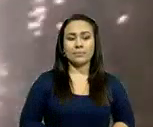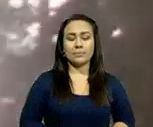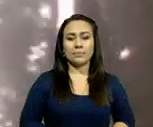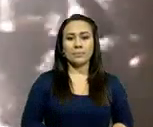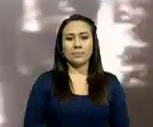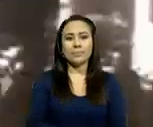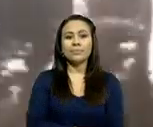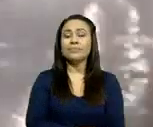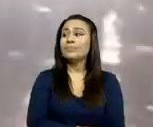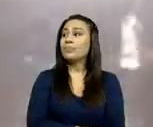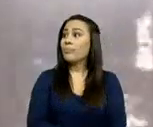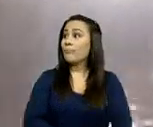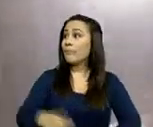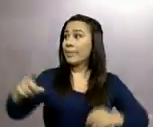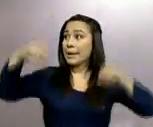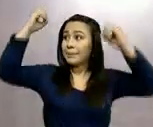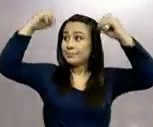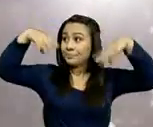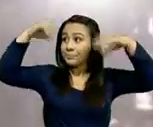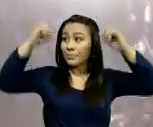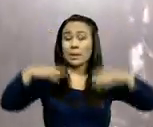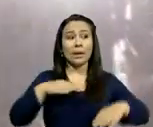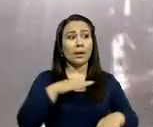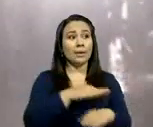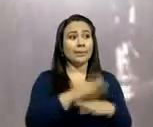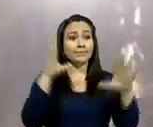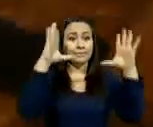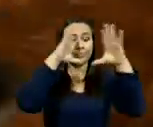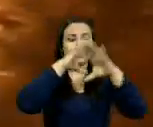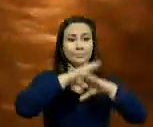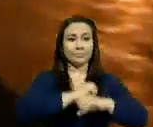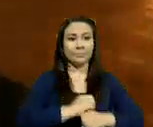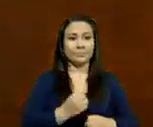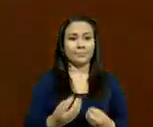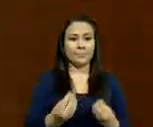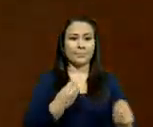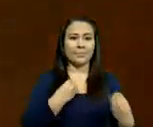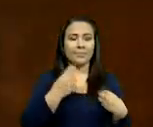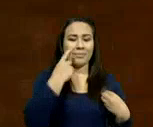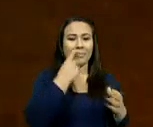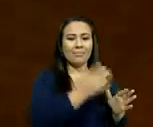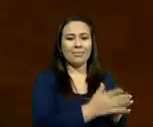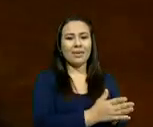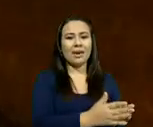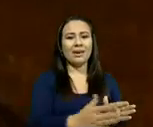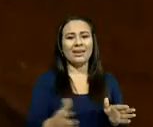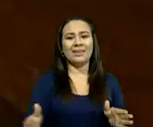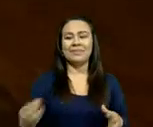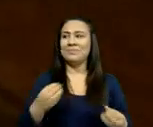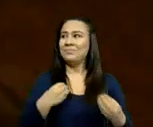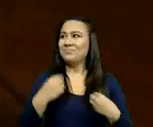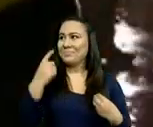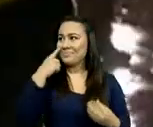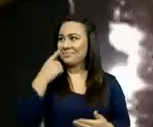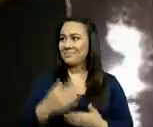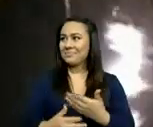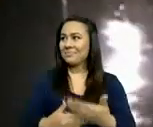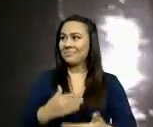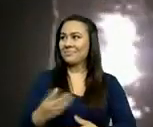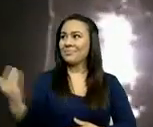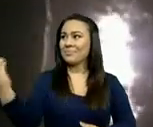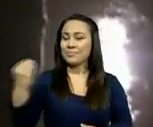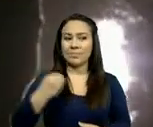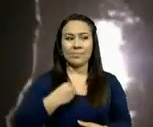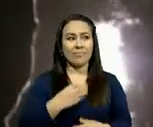La lluvia registrada durante la tarde y noche del domingo sobre Guayaquil obligó a muchos a regresar temprano a sus domicilios. Por ese